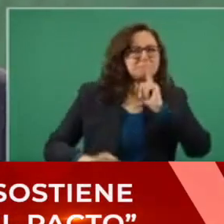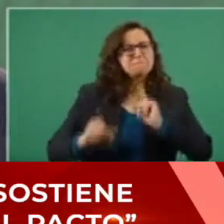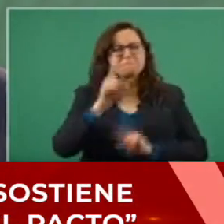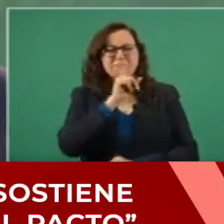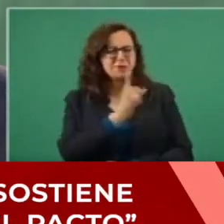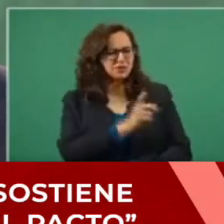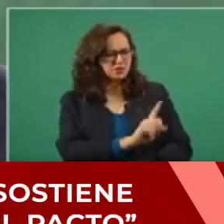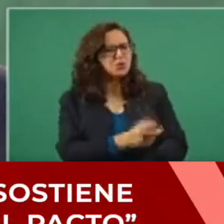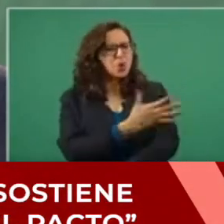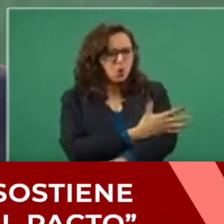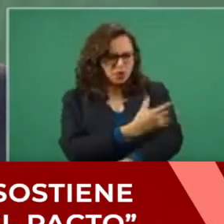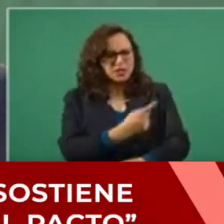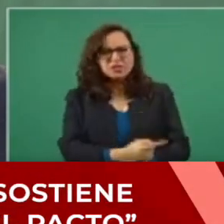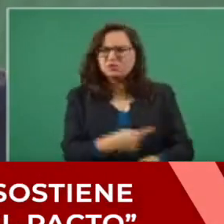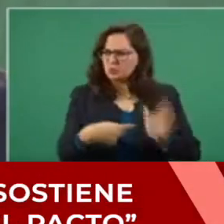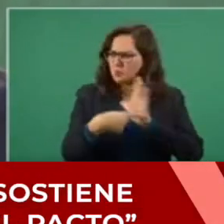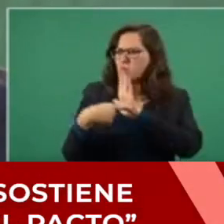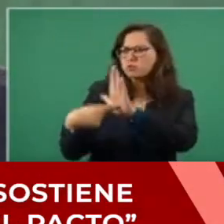ahora con